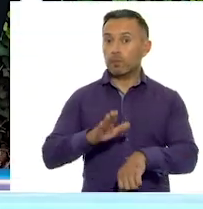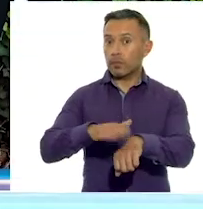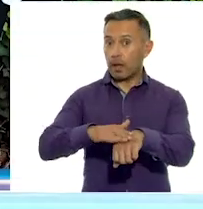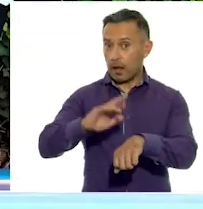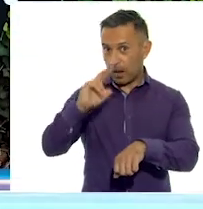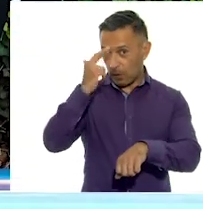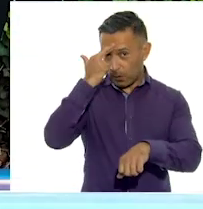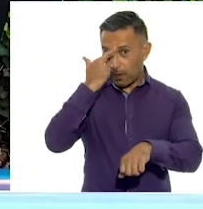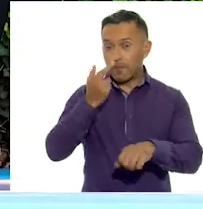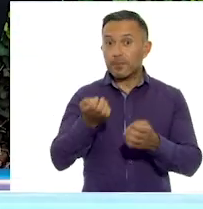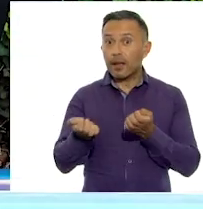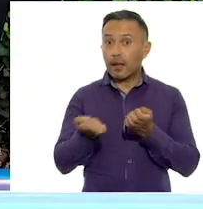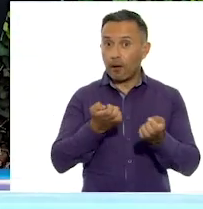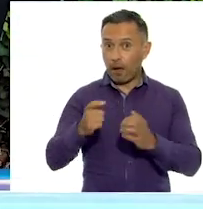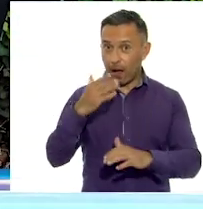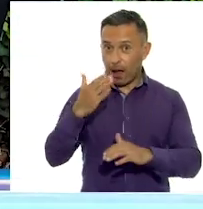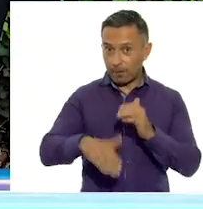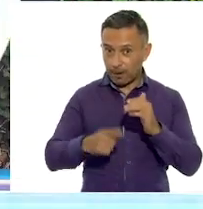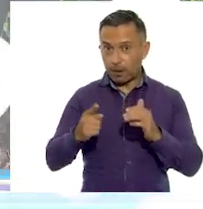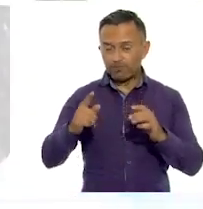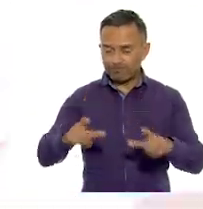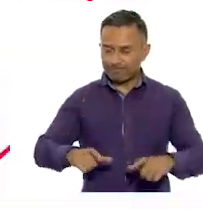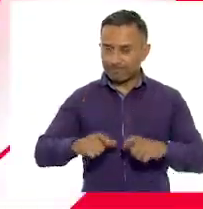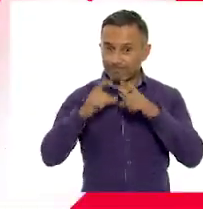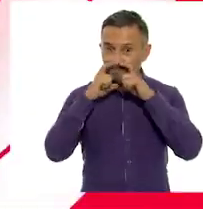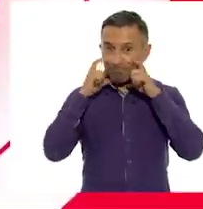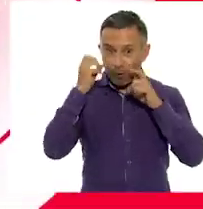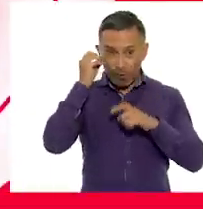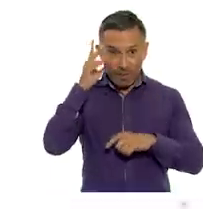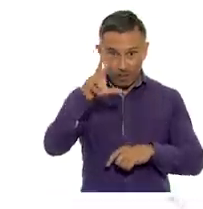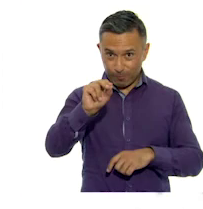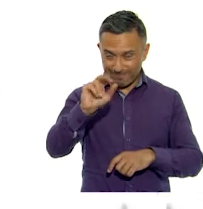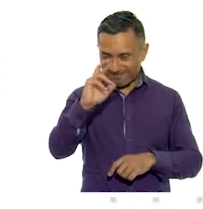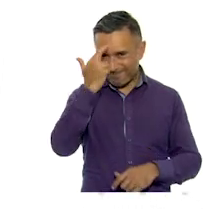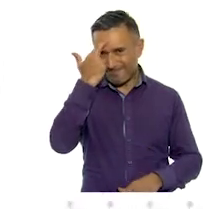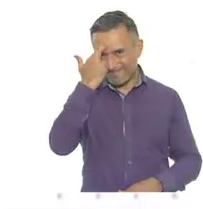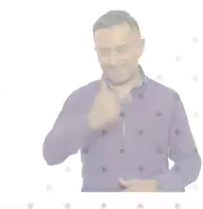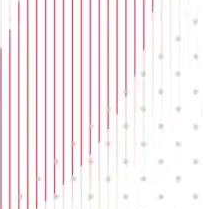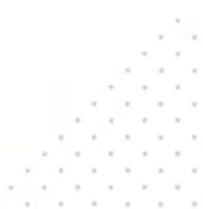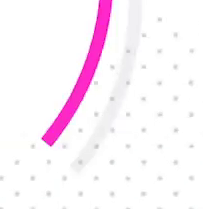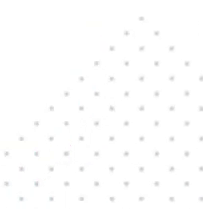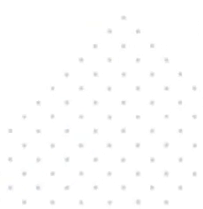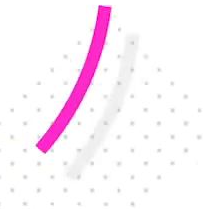al terminar la activación, no olvides la protección.